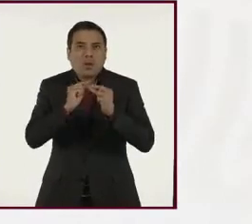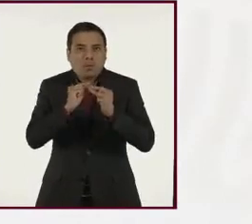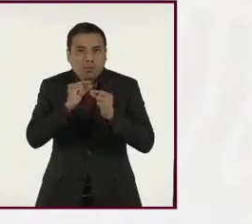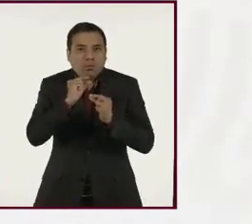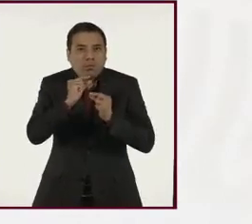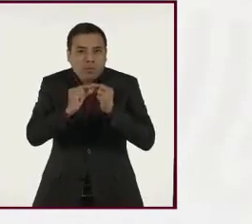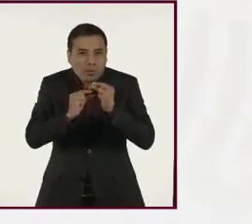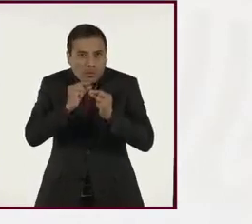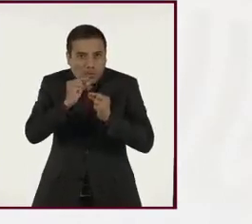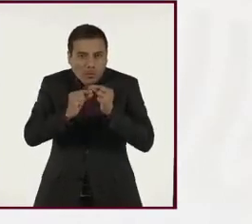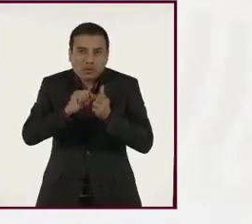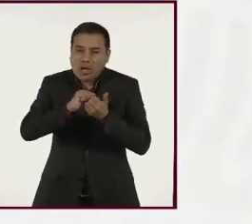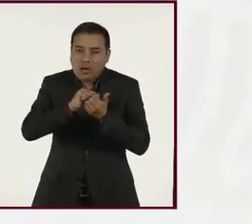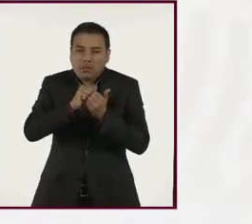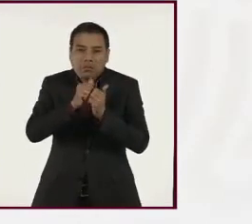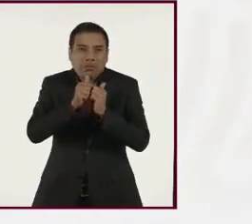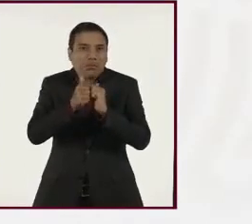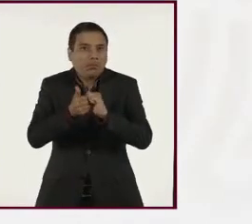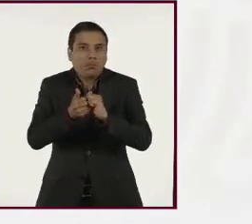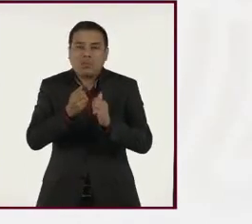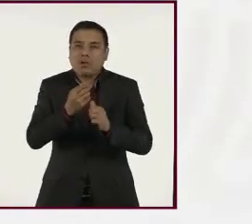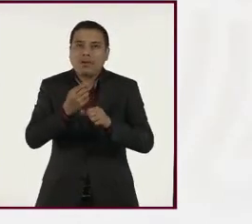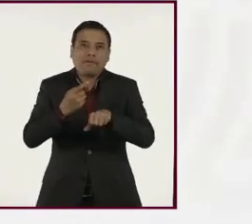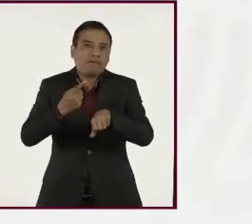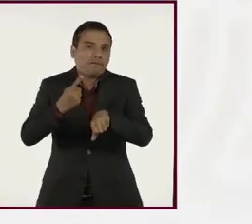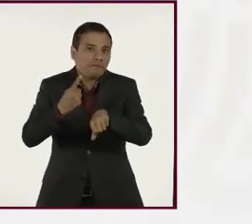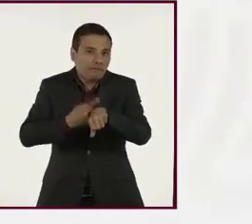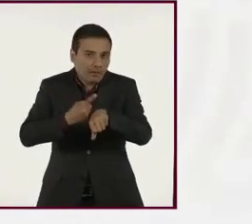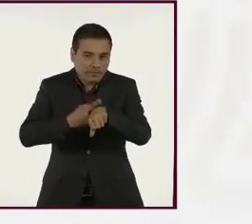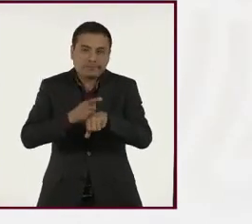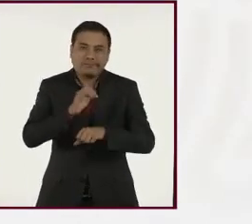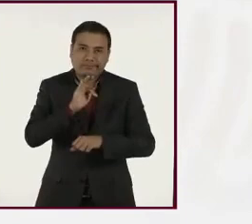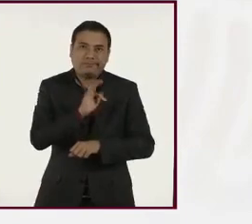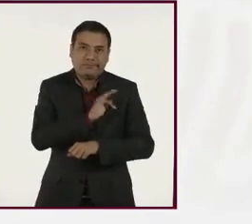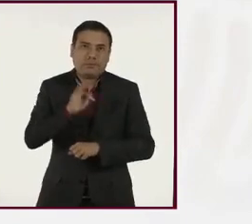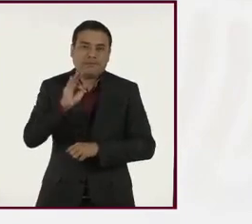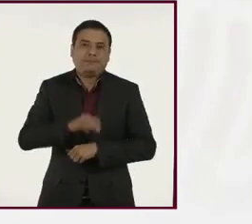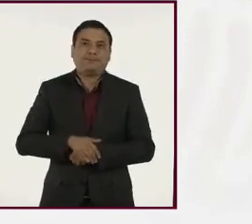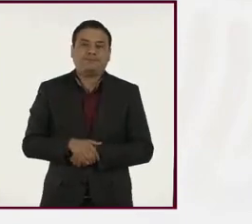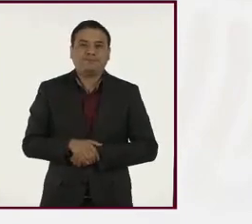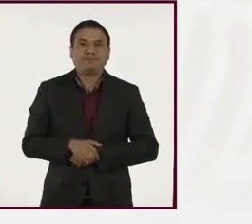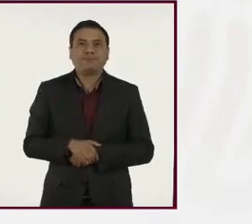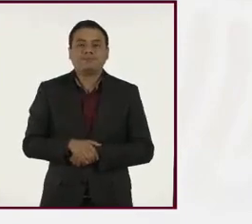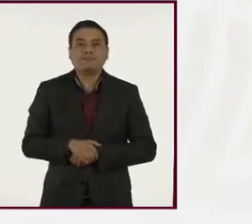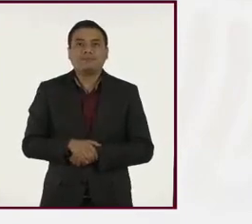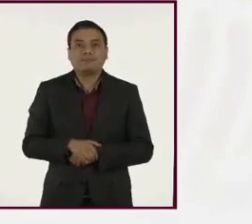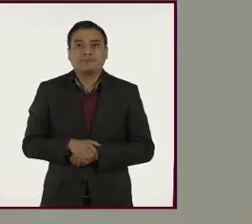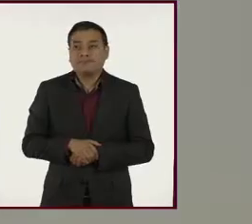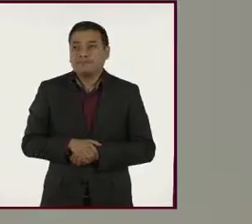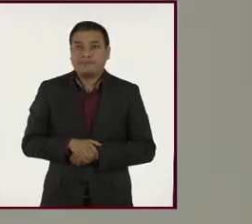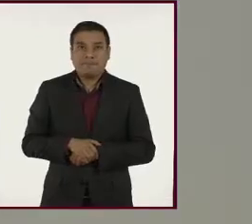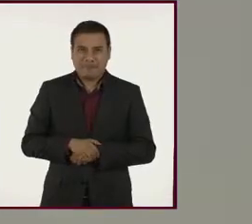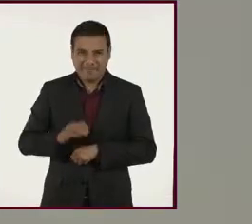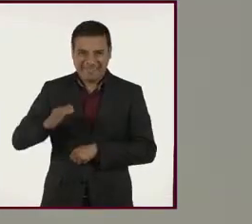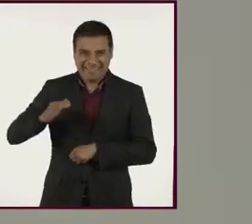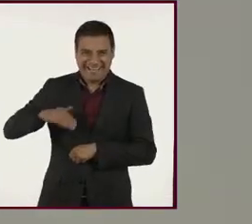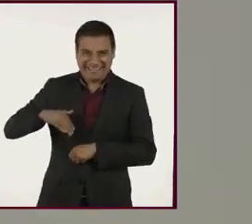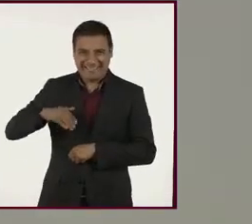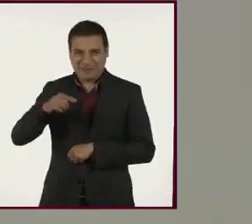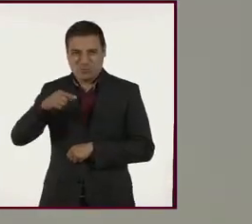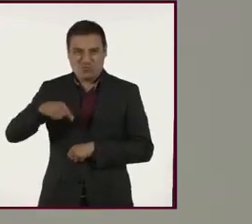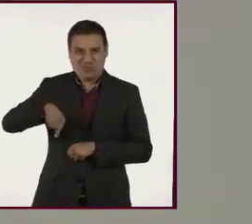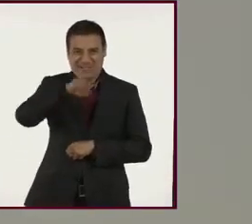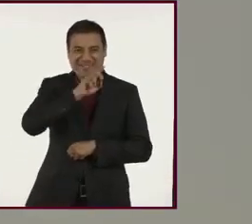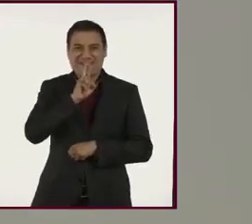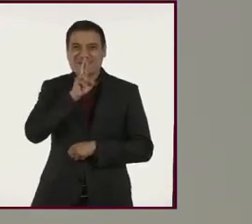ya un trastorno de la conducta alimentaria de manera formal. Y bueno, como muchas de las respuestas que estuvieron dando en